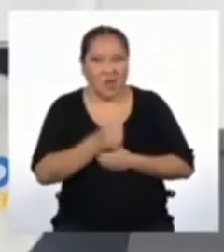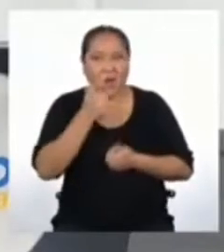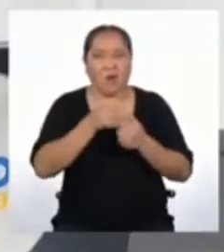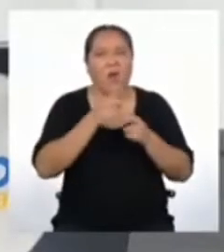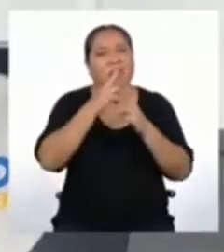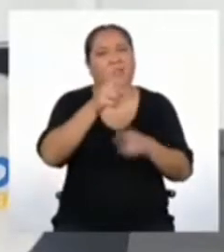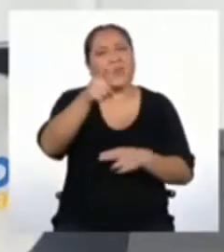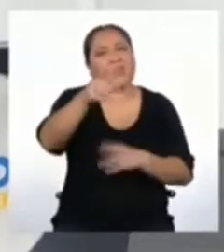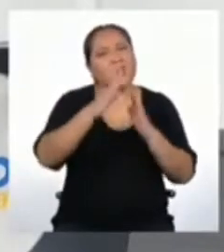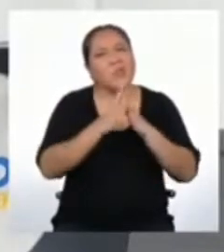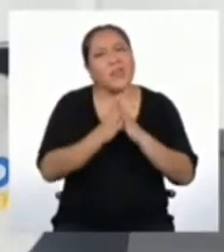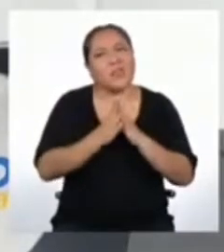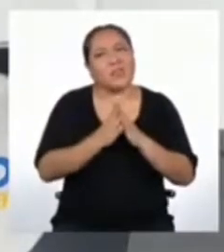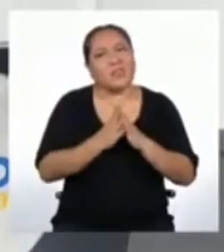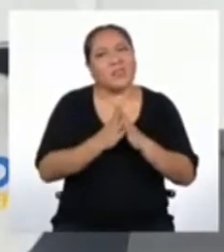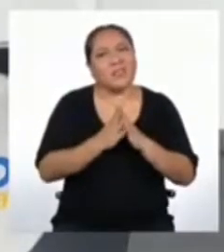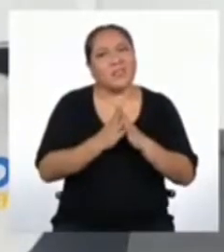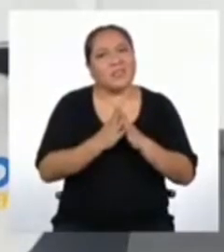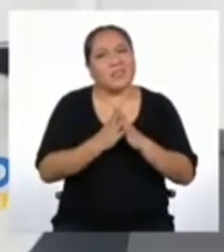su respuesta en casa?